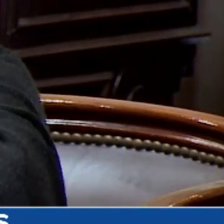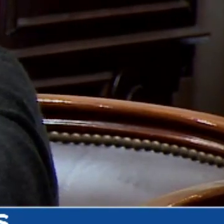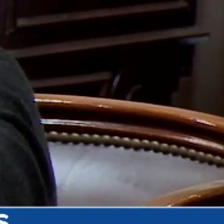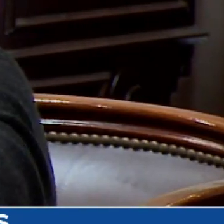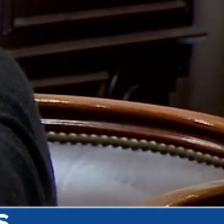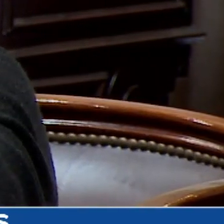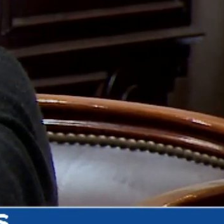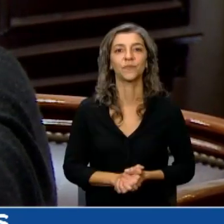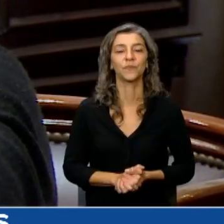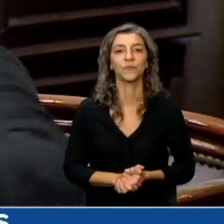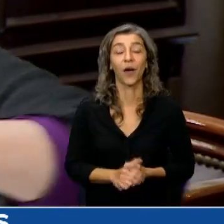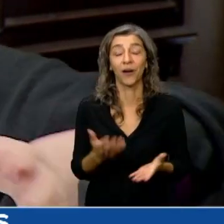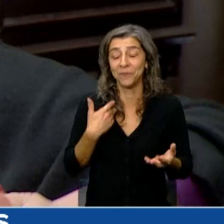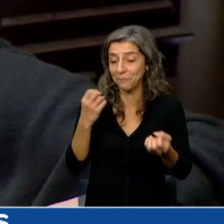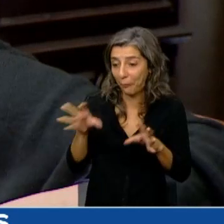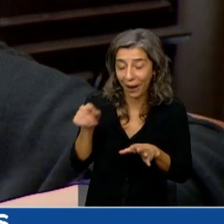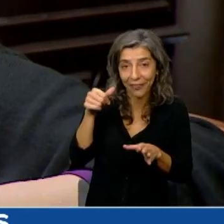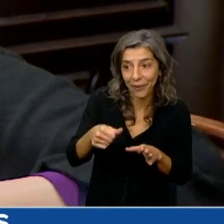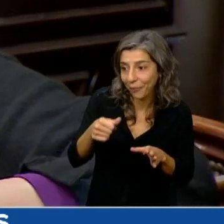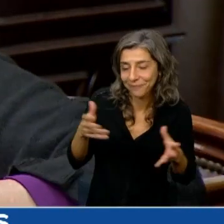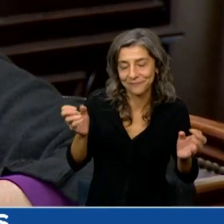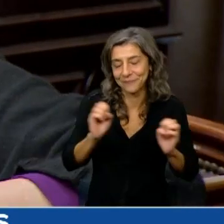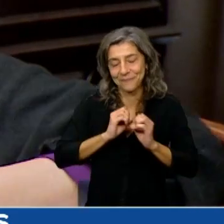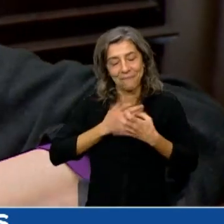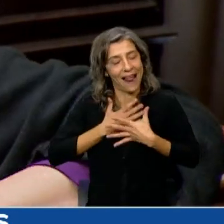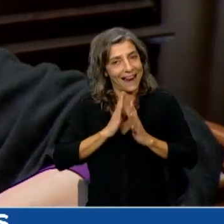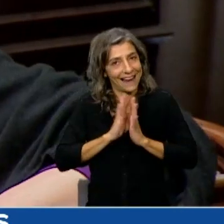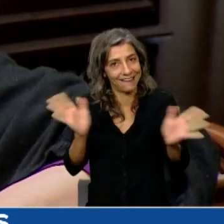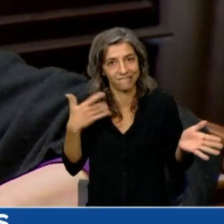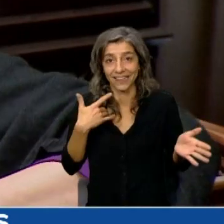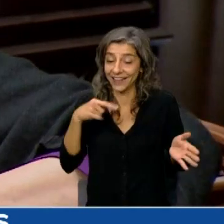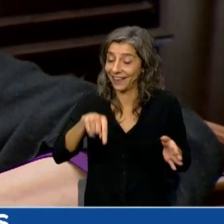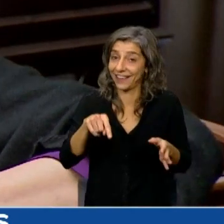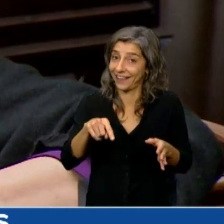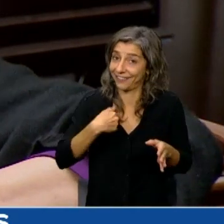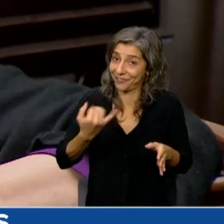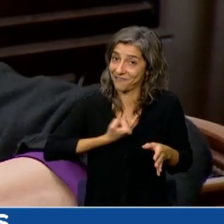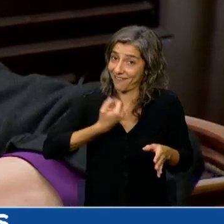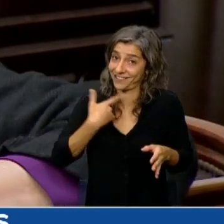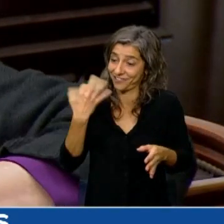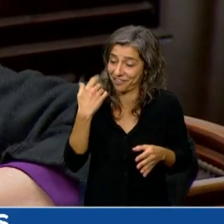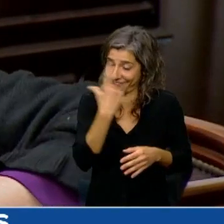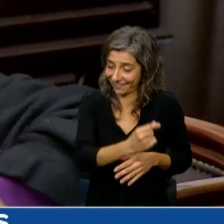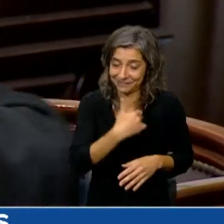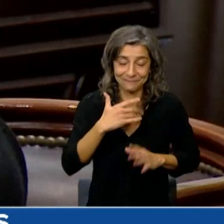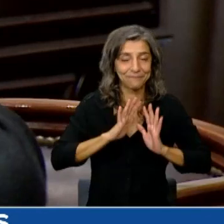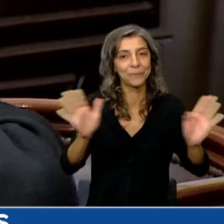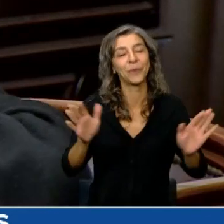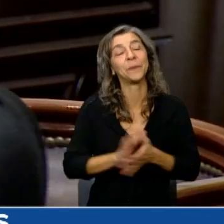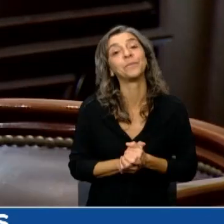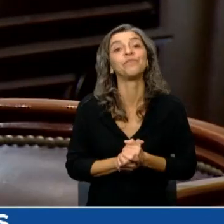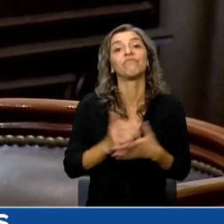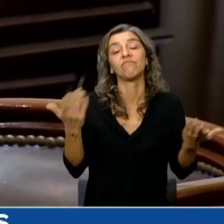Se me perdió el botón, estoy mal. Esto es indicativo de que hay que irse. No iba a hablar con el tema,